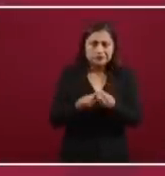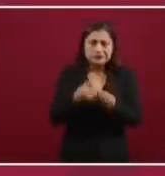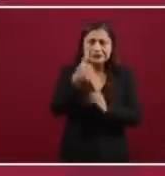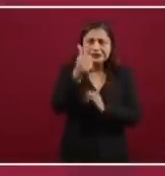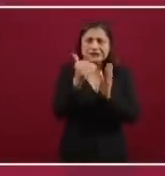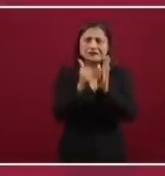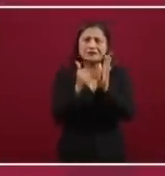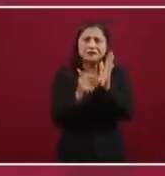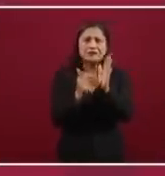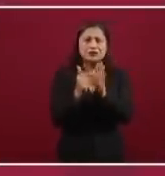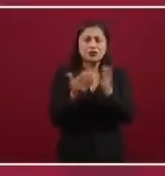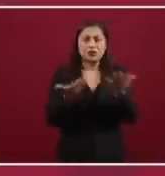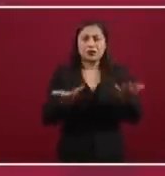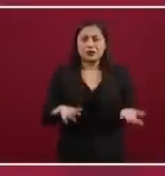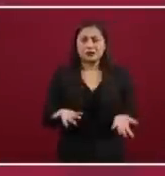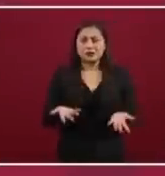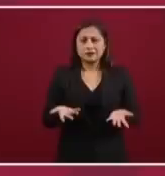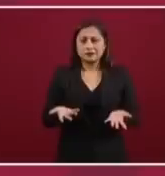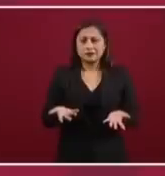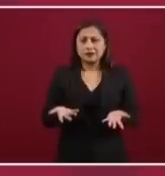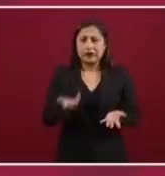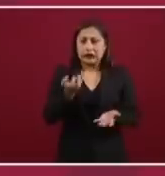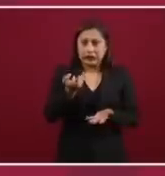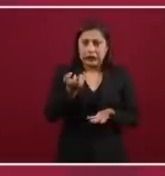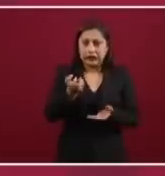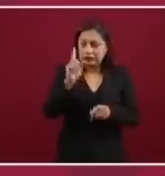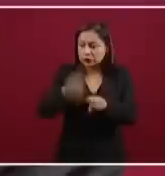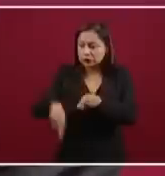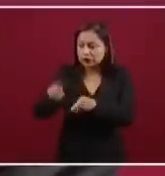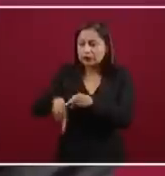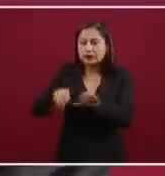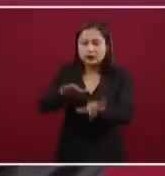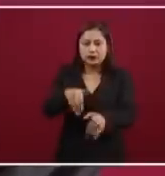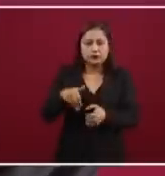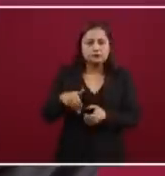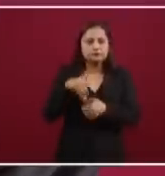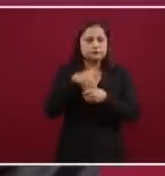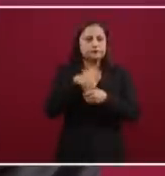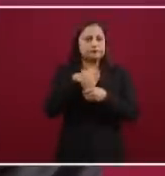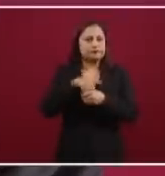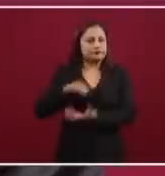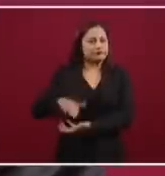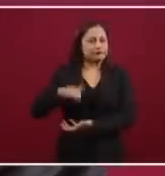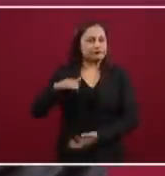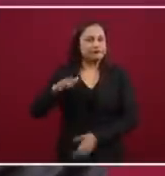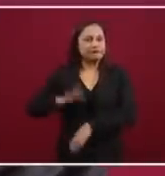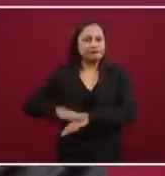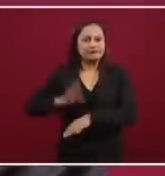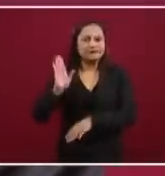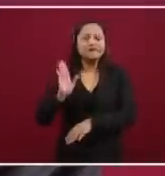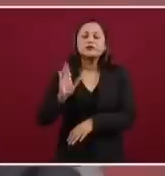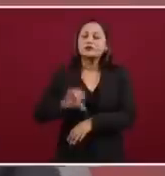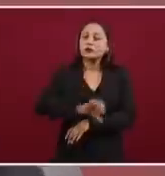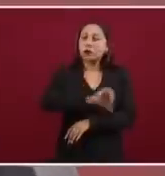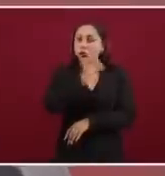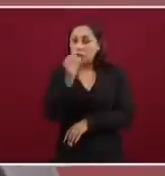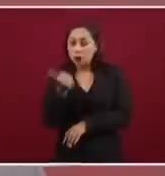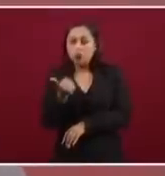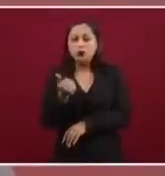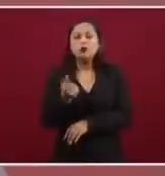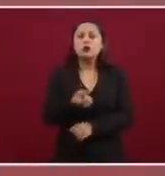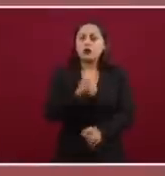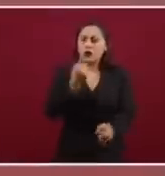¿Cuánto nos estamos ahorrando también? Que eso genera molestias. No es por